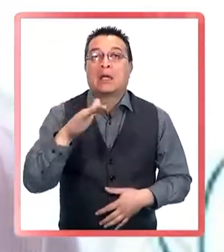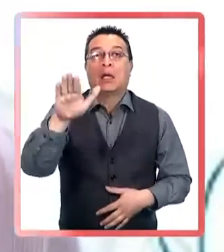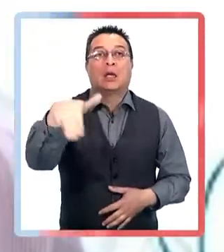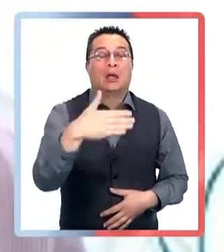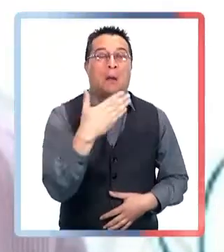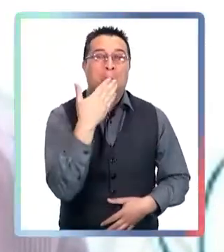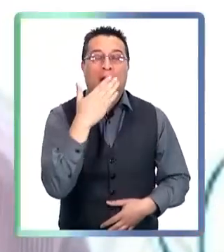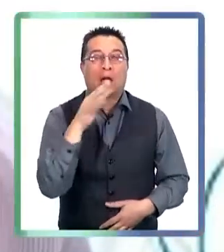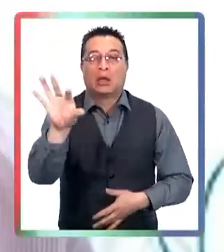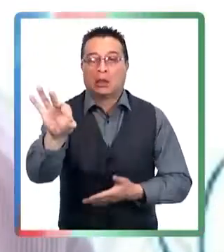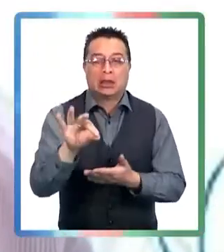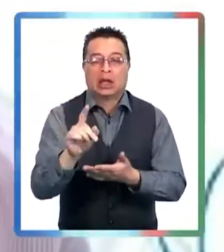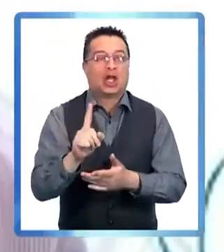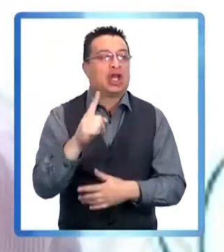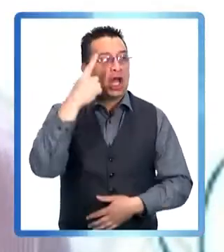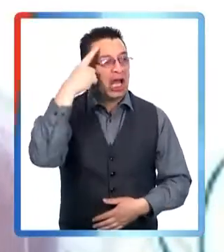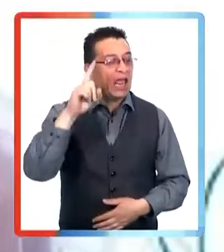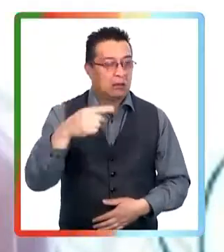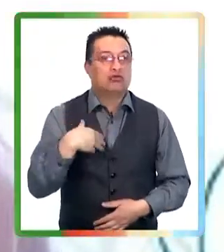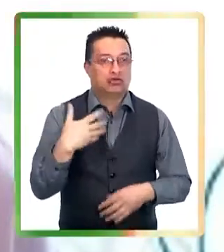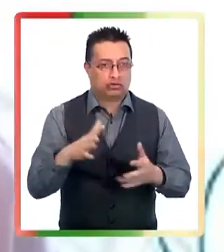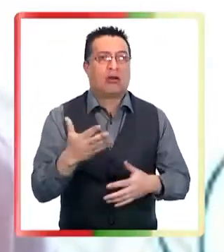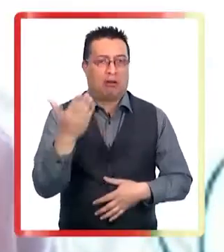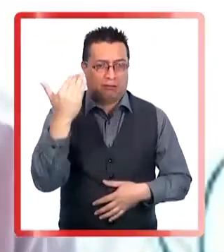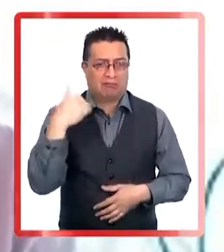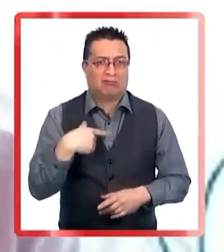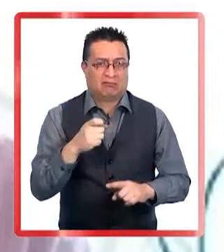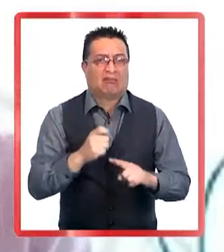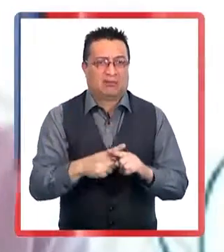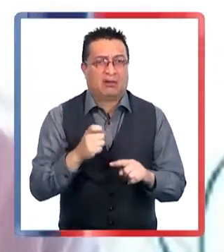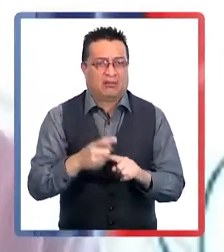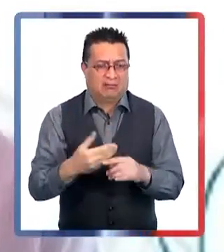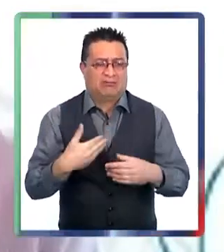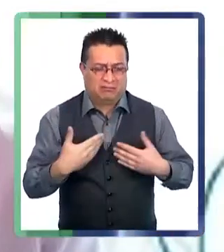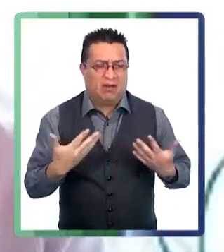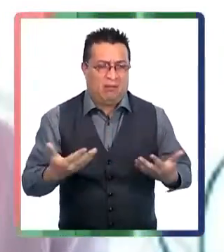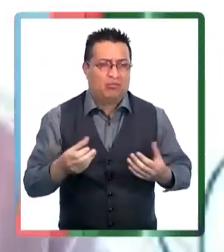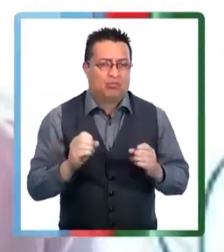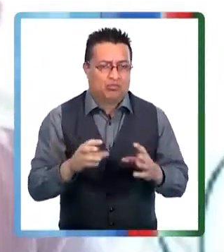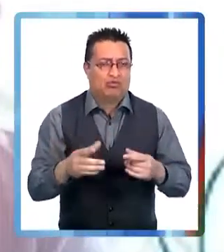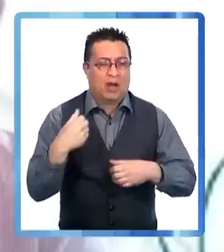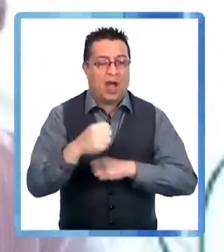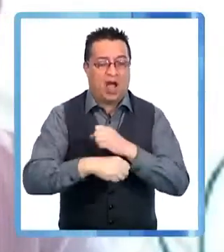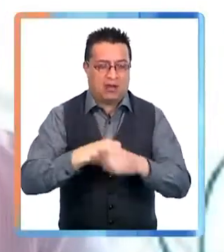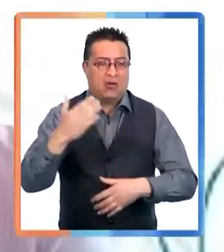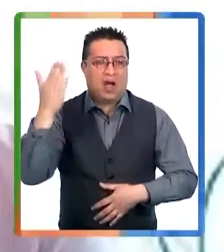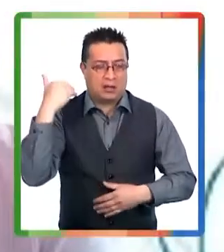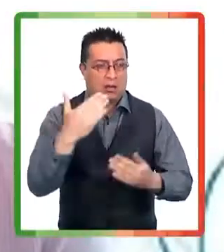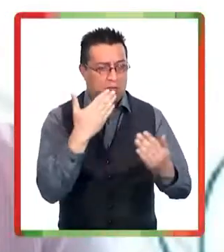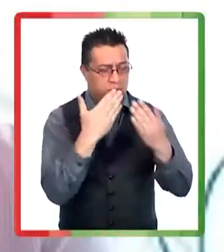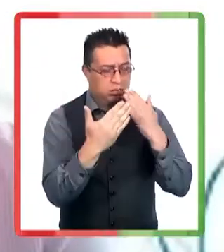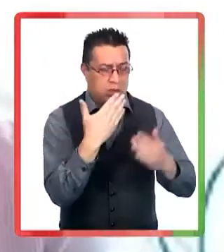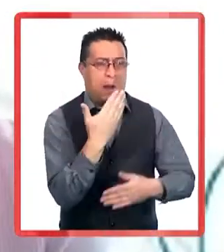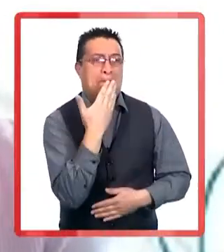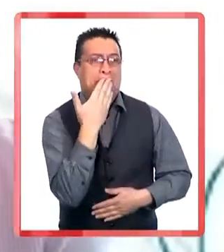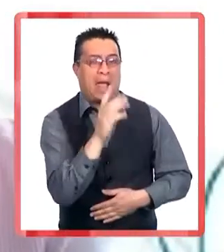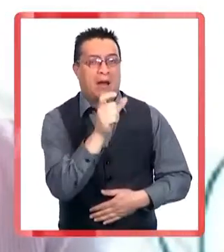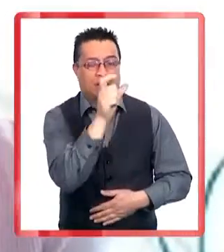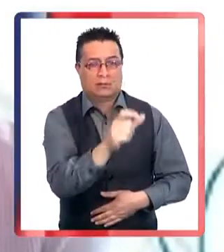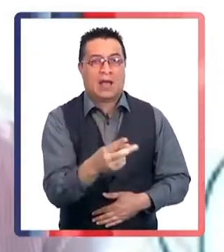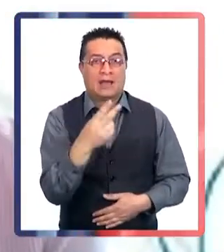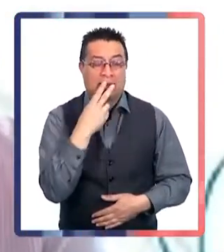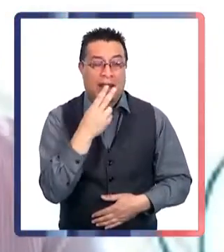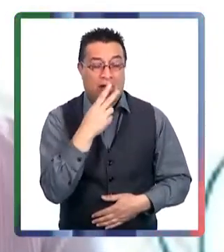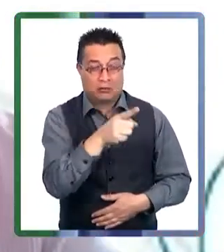llaman al experto si no le creen? O sea, y eso me ha pasado, o sea, yo conversaba hace unos años atrás con un colega experto